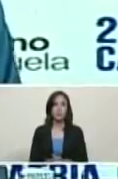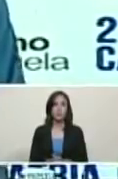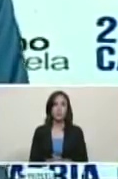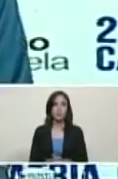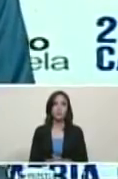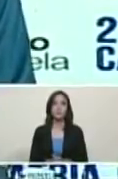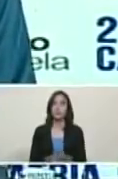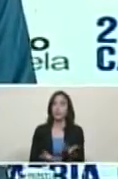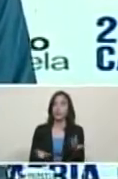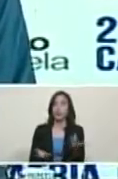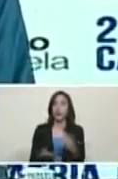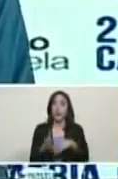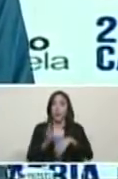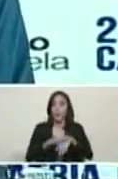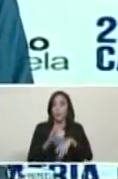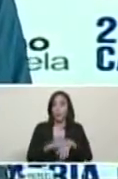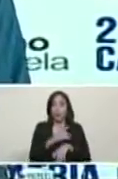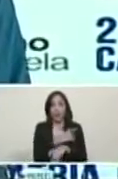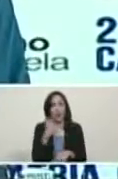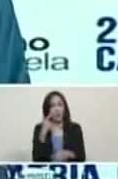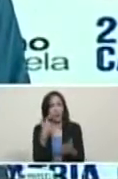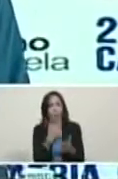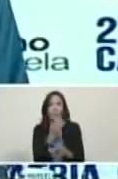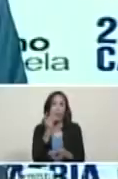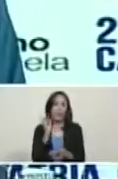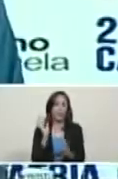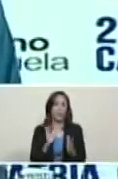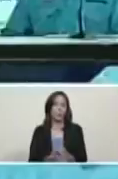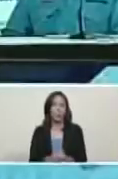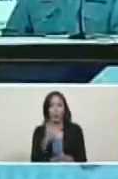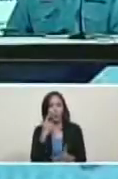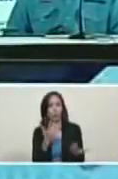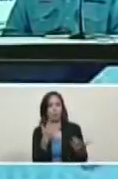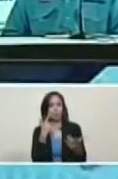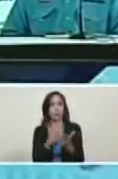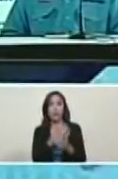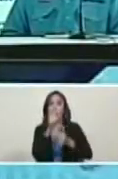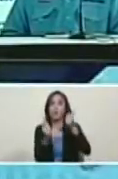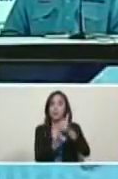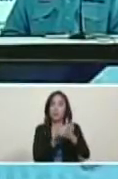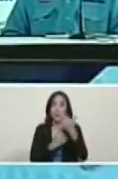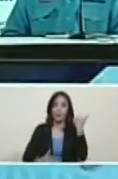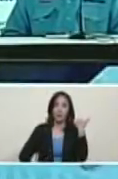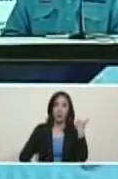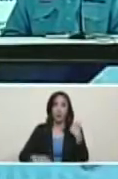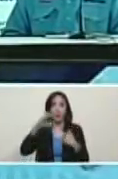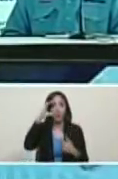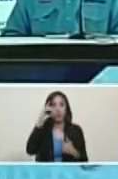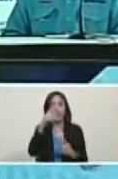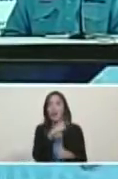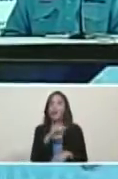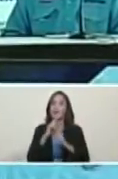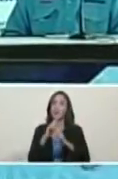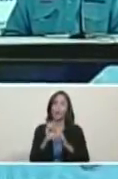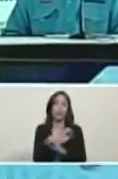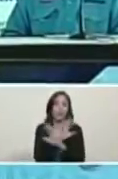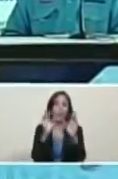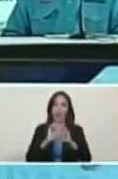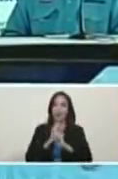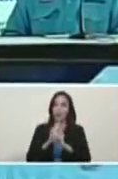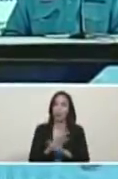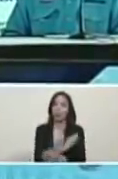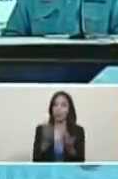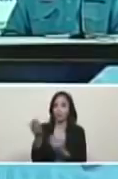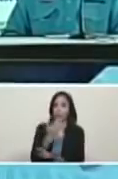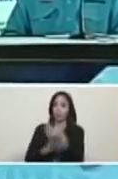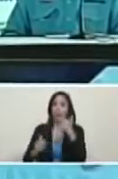Porque uno cuando ve la declaración, vicepresidenta, la vicepresidenta ejecutiva le dio una respuesta muy contundente hoy, de